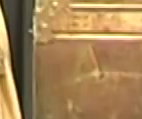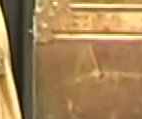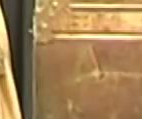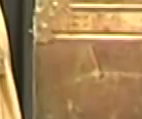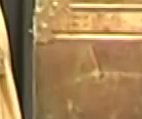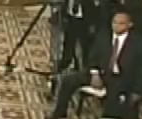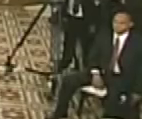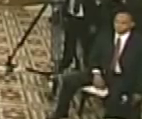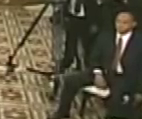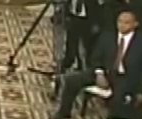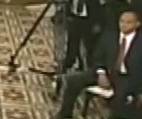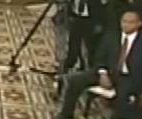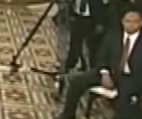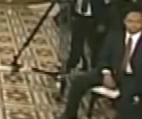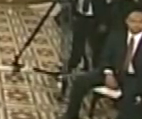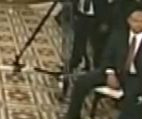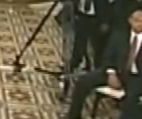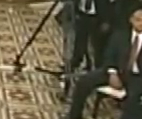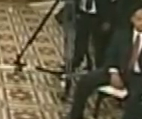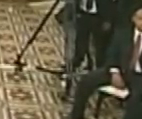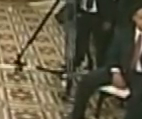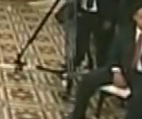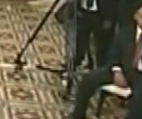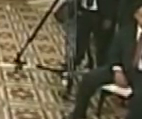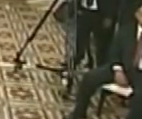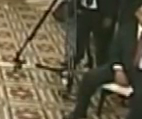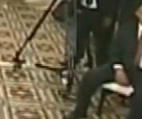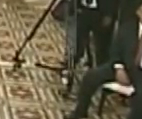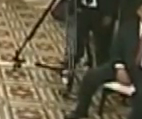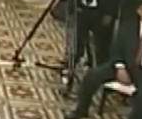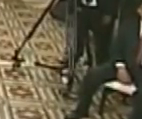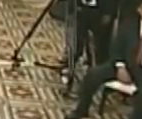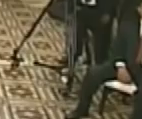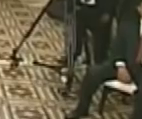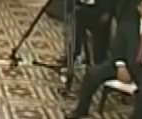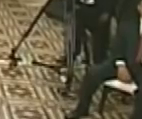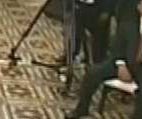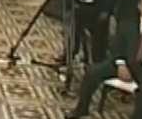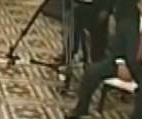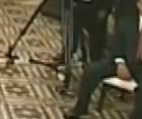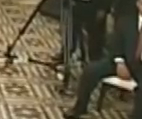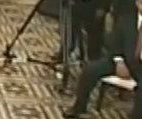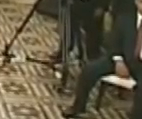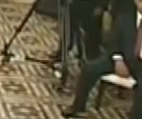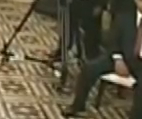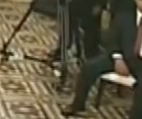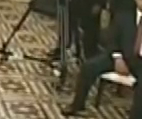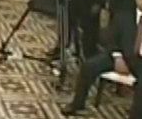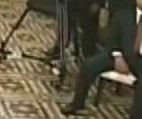sindicales, comunales, de los líderes de calle, líderes de comunidades, de los CLAP.